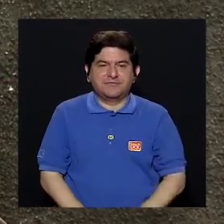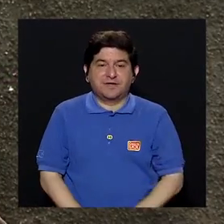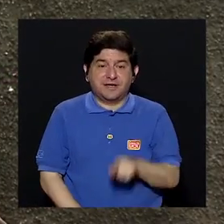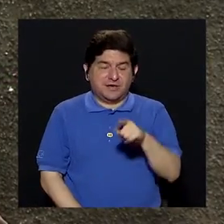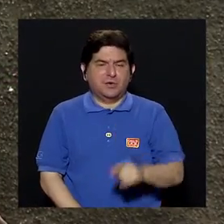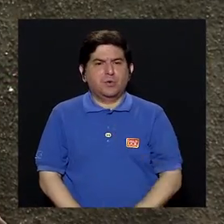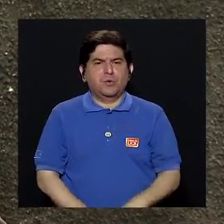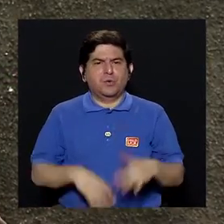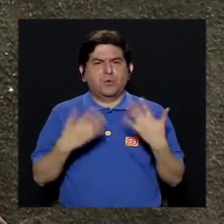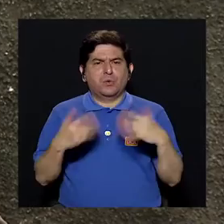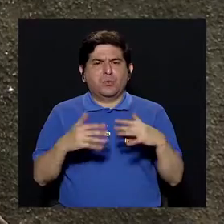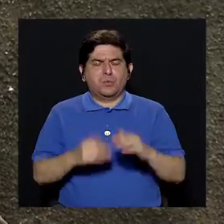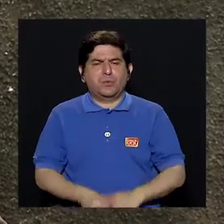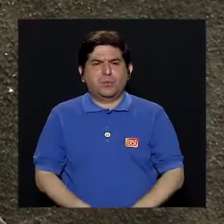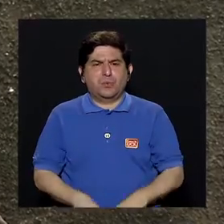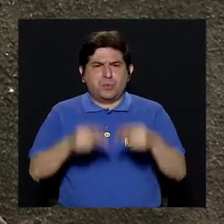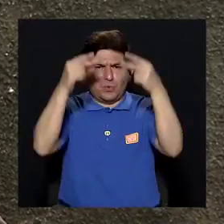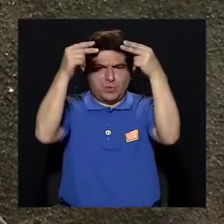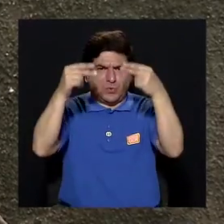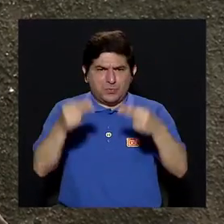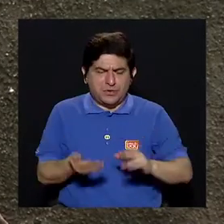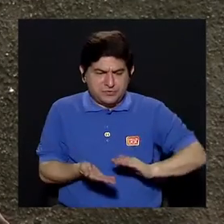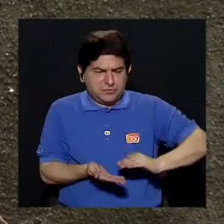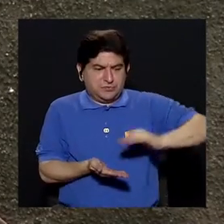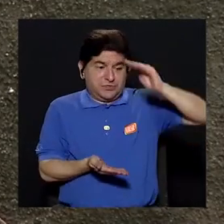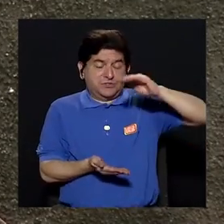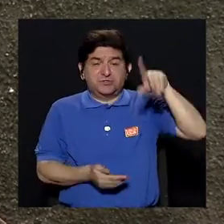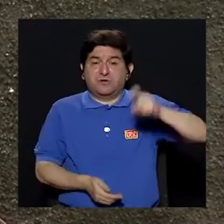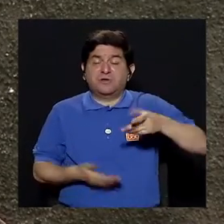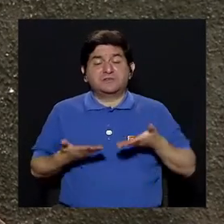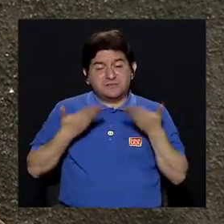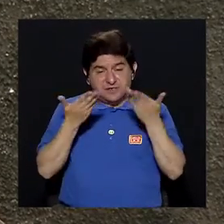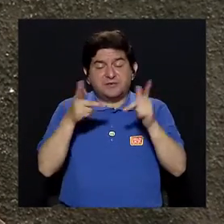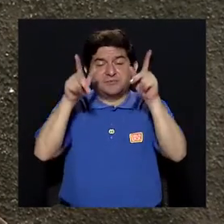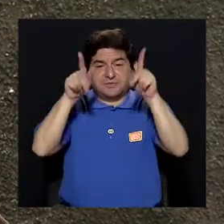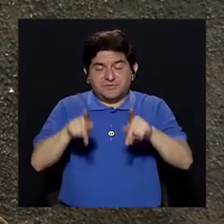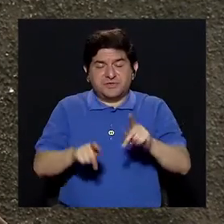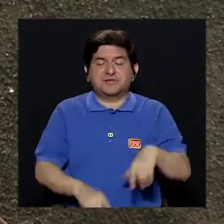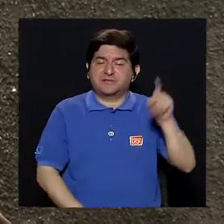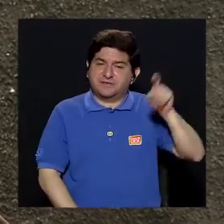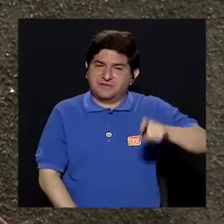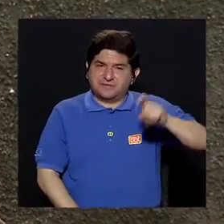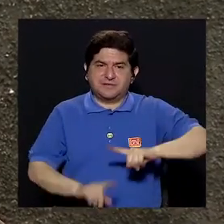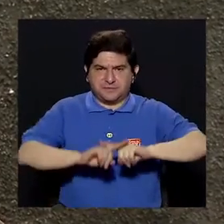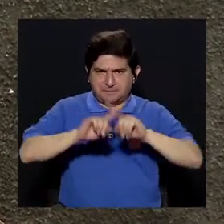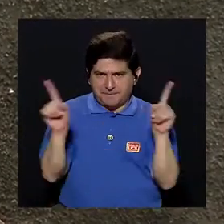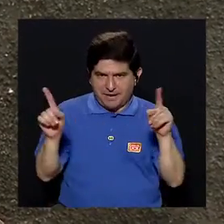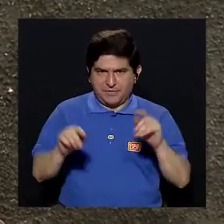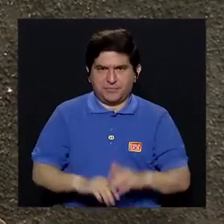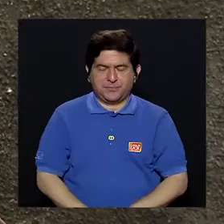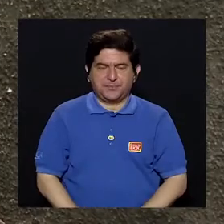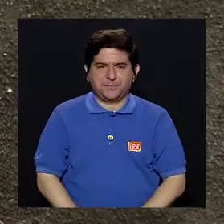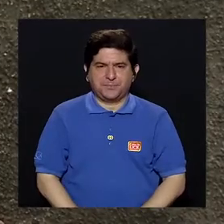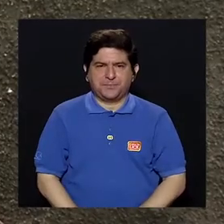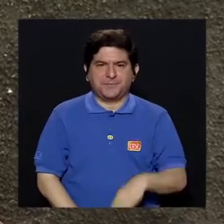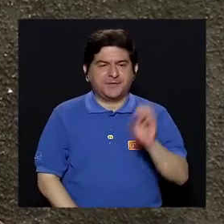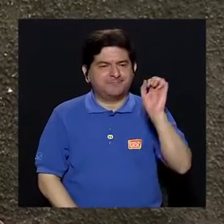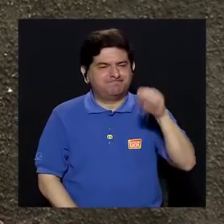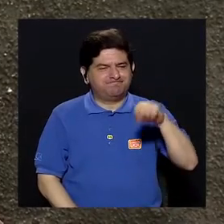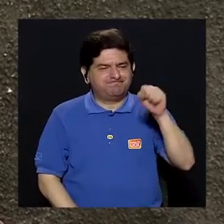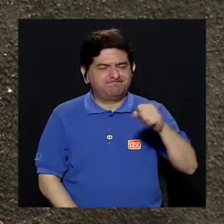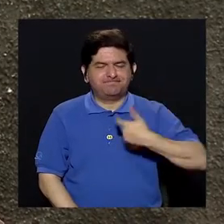carga al presupuesto, que pues hay que hacerlo, hay que brindarle a las personas lo que necesitan, pero en ese caso